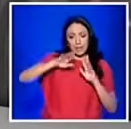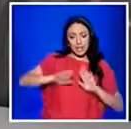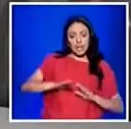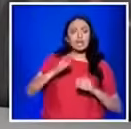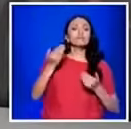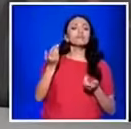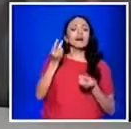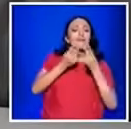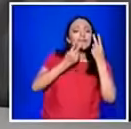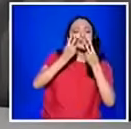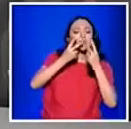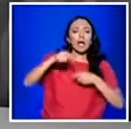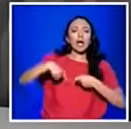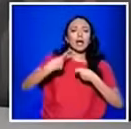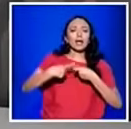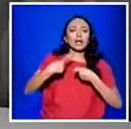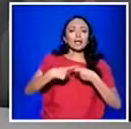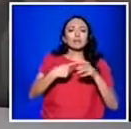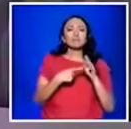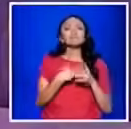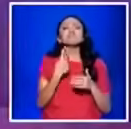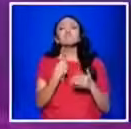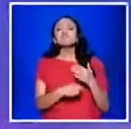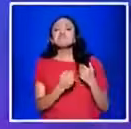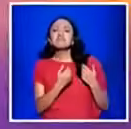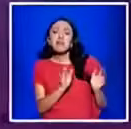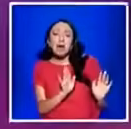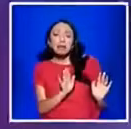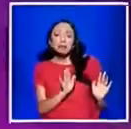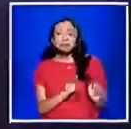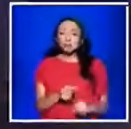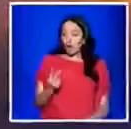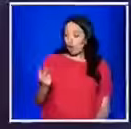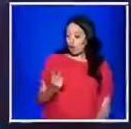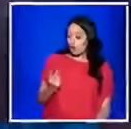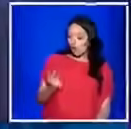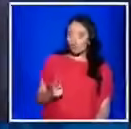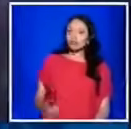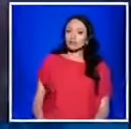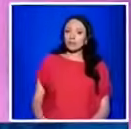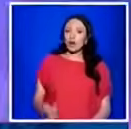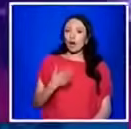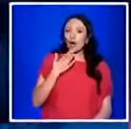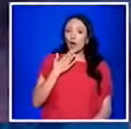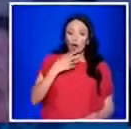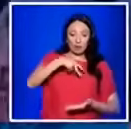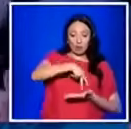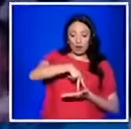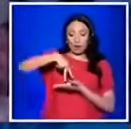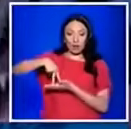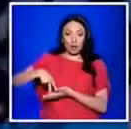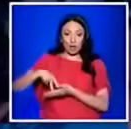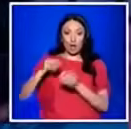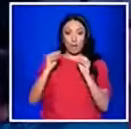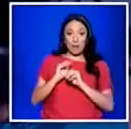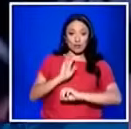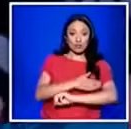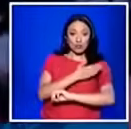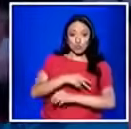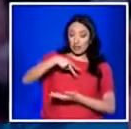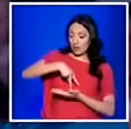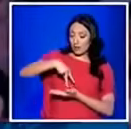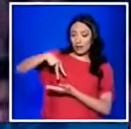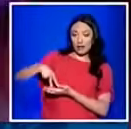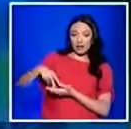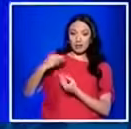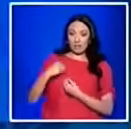Quito con el espectáculo De Qué Va, un show que combina nuevas rutinas de stand-up con interpretaciones musicales, caracterización